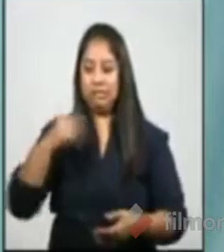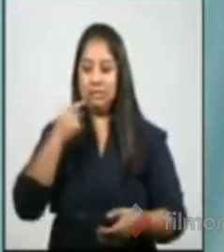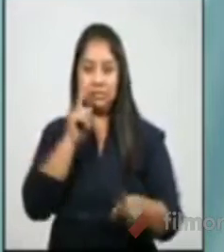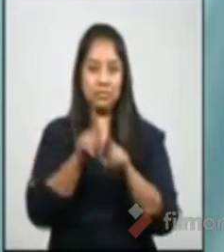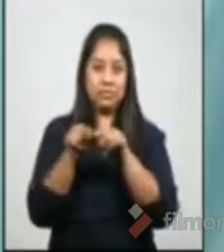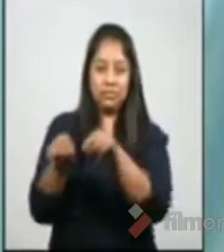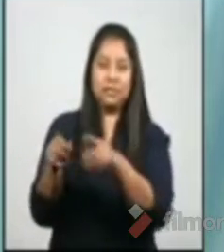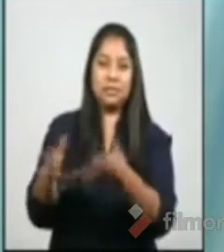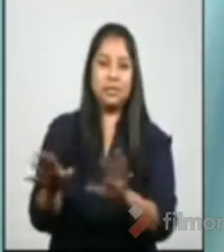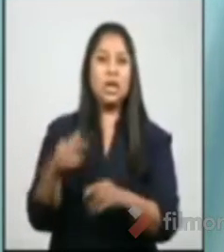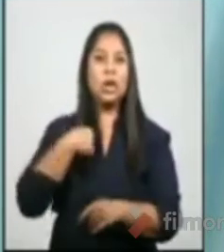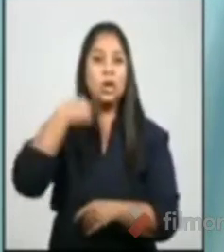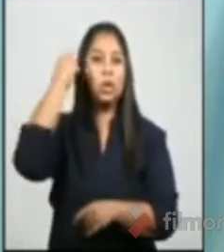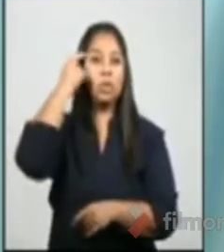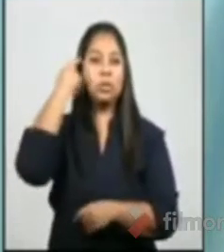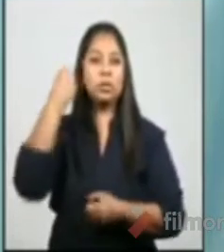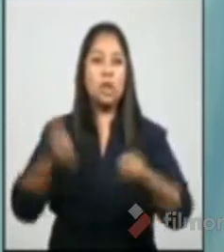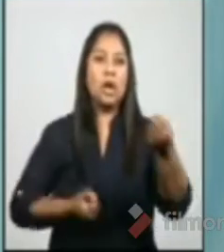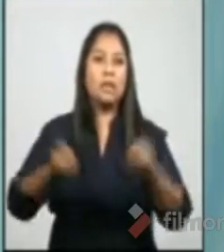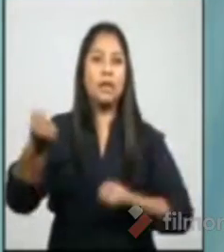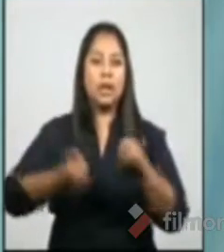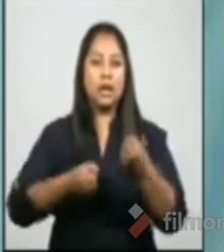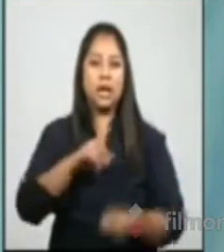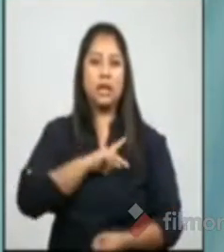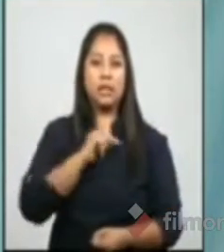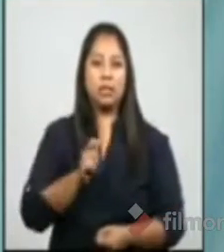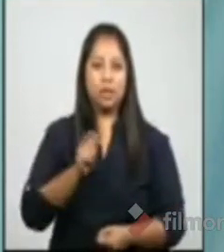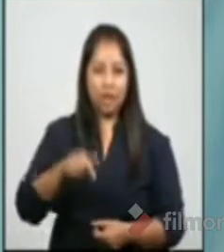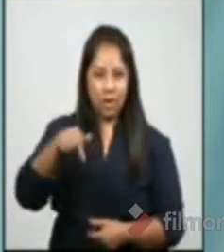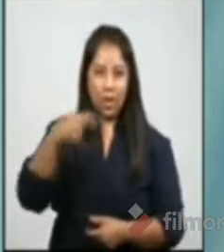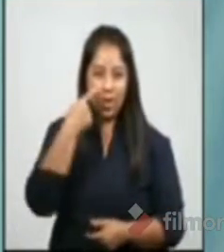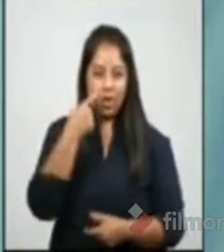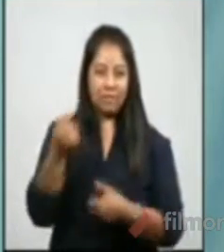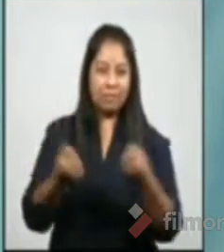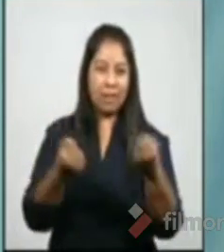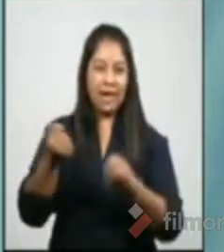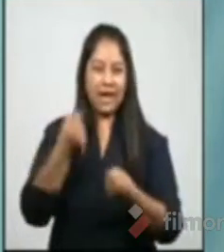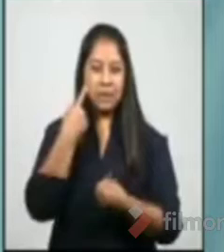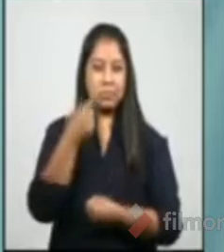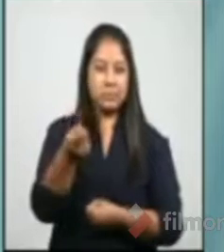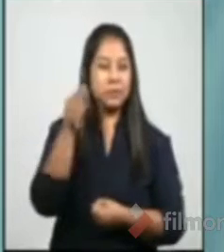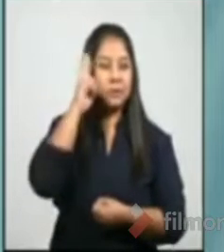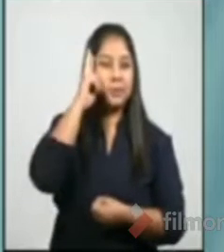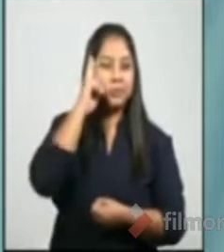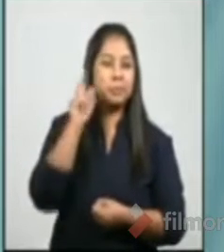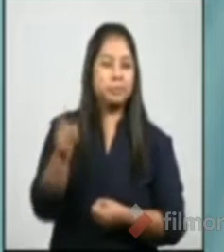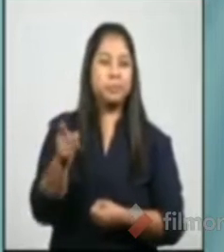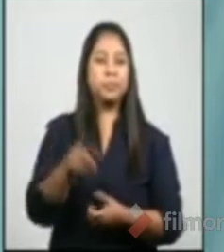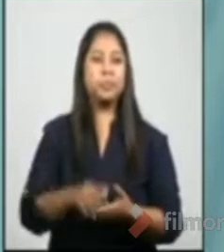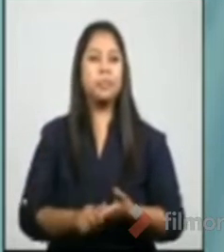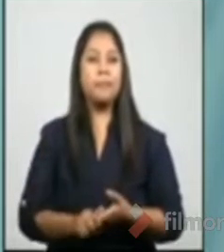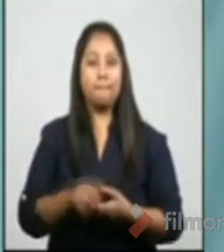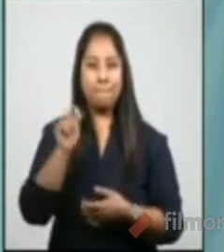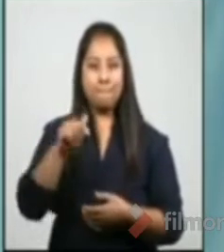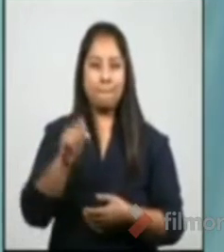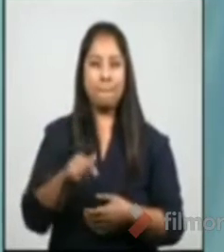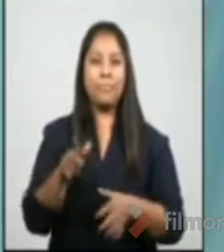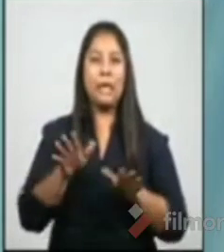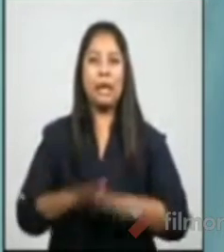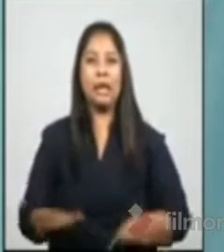Desgraciadamente creo que venía hasta manejando el diputado hoy, Dwight Martínez, yo creo que por eso veníamos más